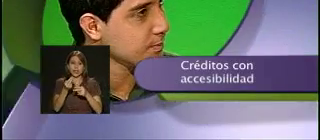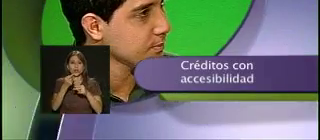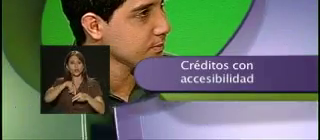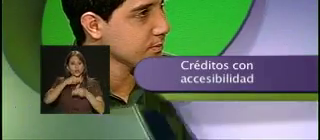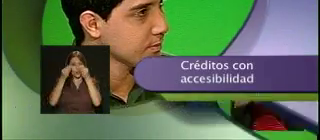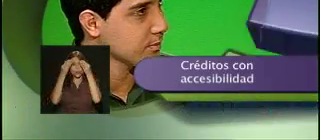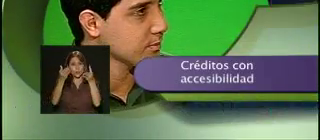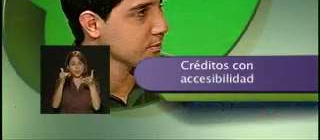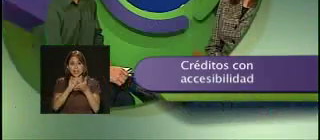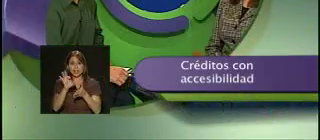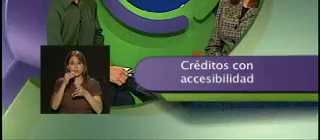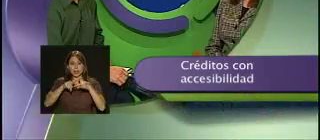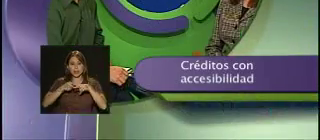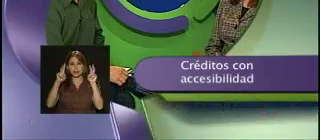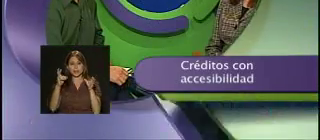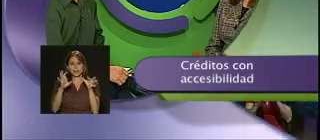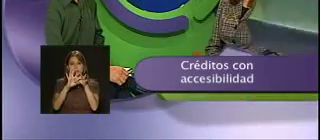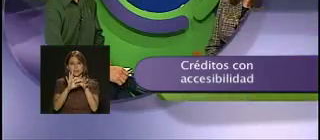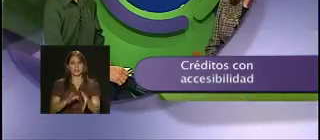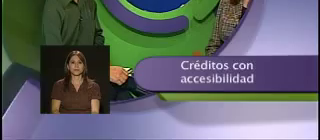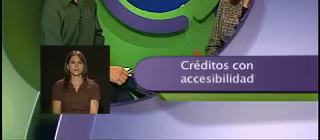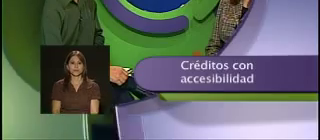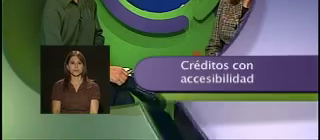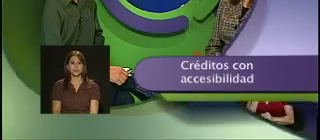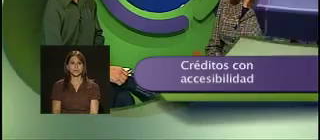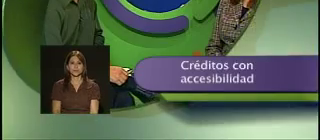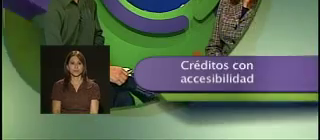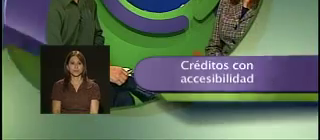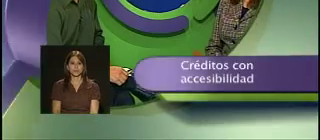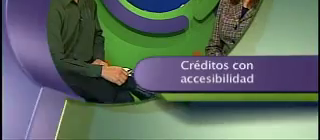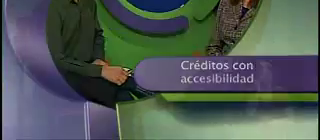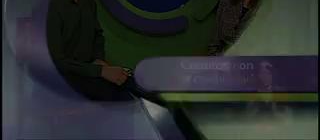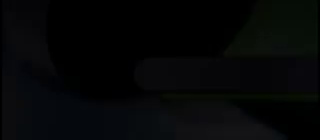segmento. De esta forma, damos inicio a Nexos.